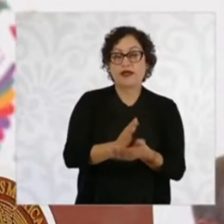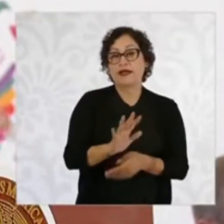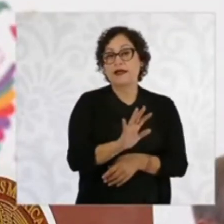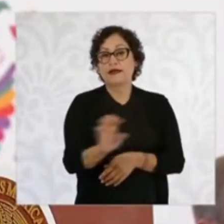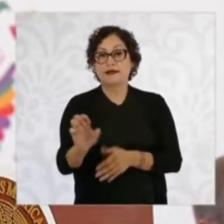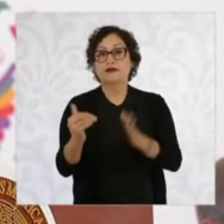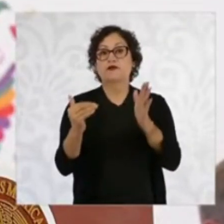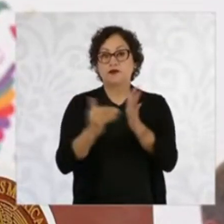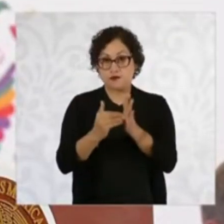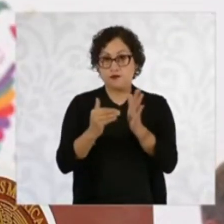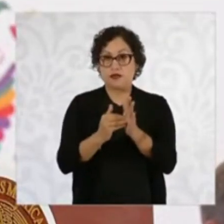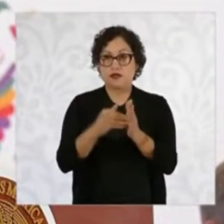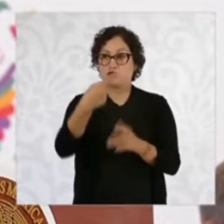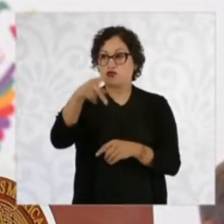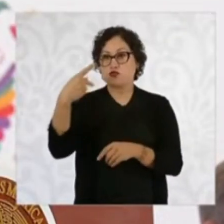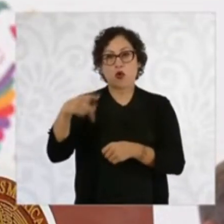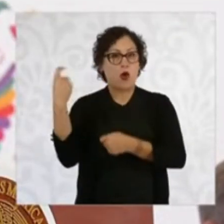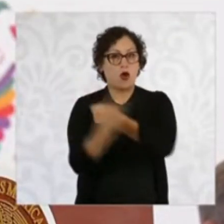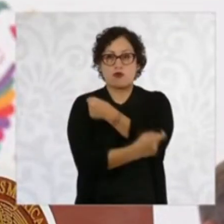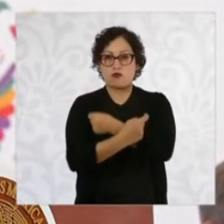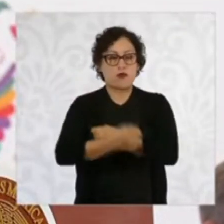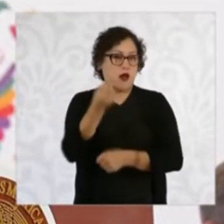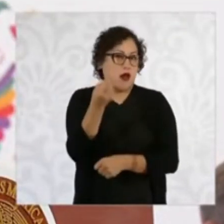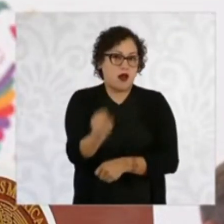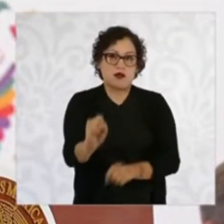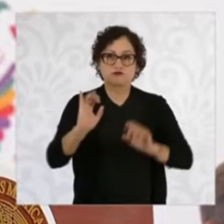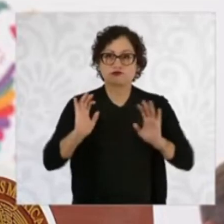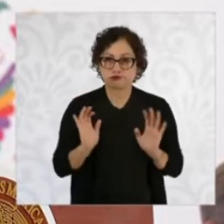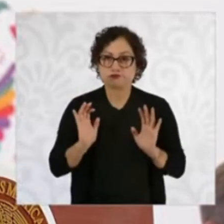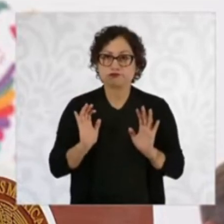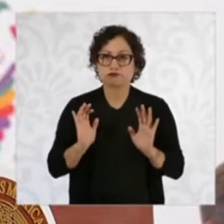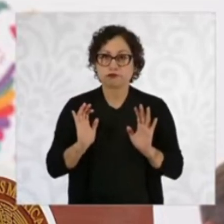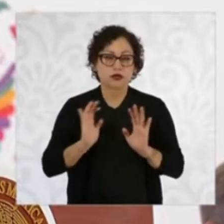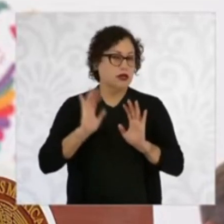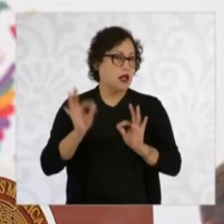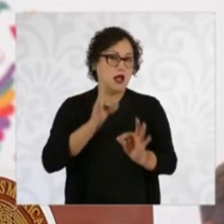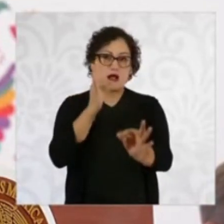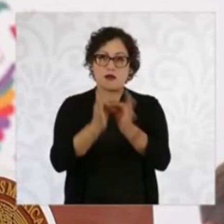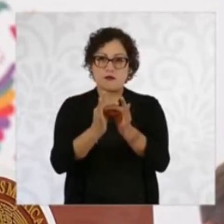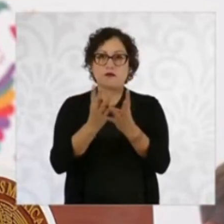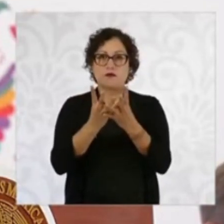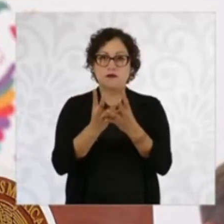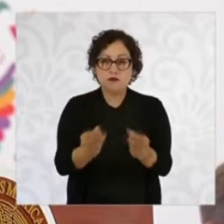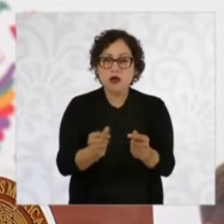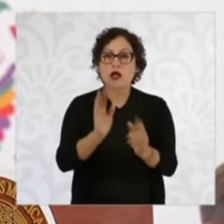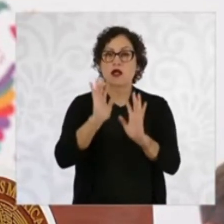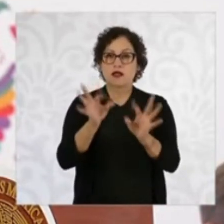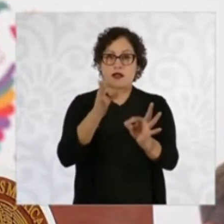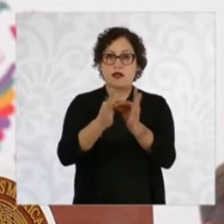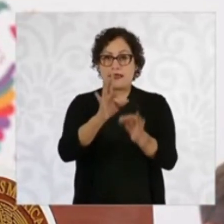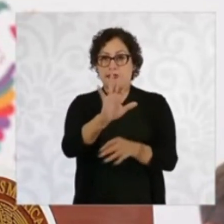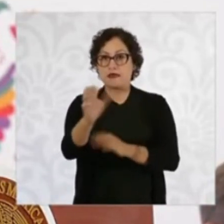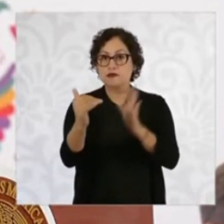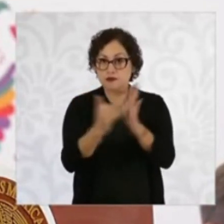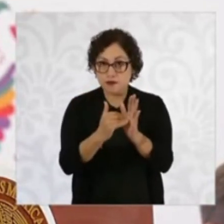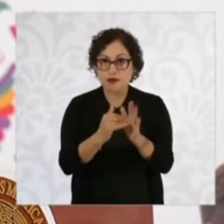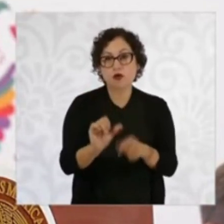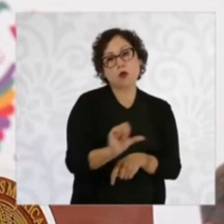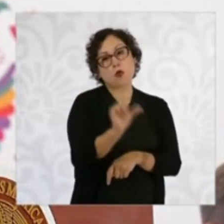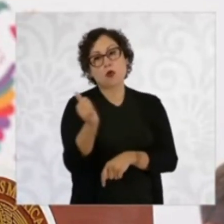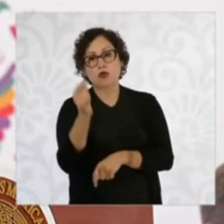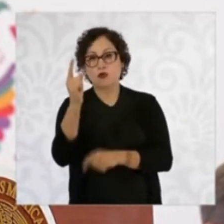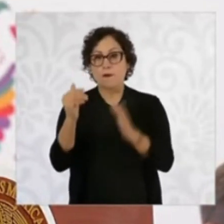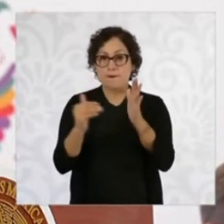descuentos adicionales de manera automática. Ya les resuelven el problema a estos 500,000. Los otros 1,5